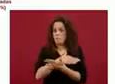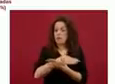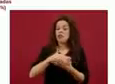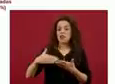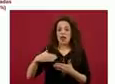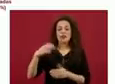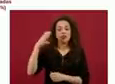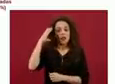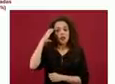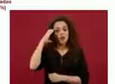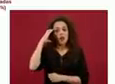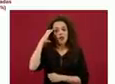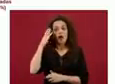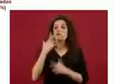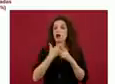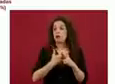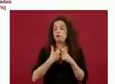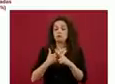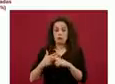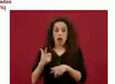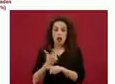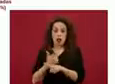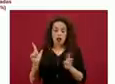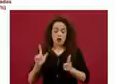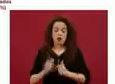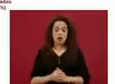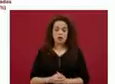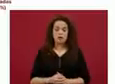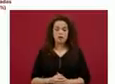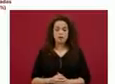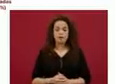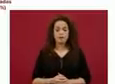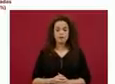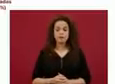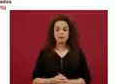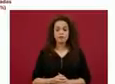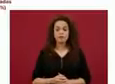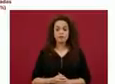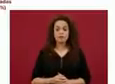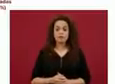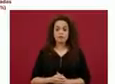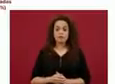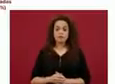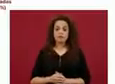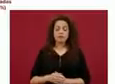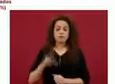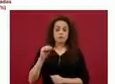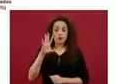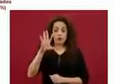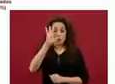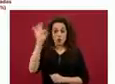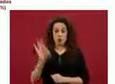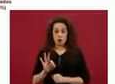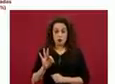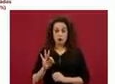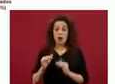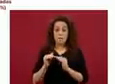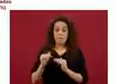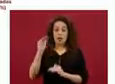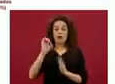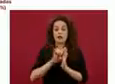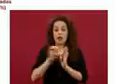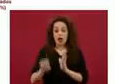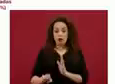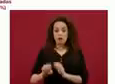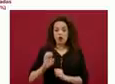camas disponibles, con incrementos importantes de hasta más del 95%, como son los casos de